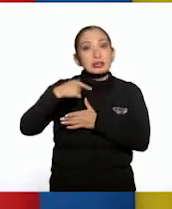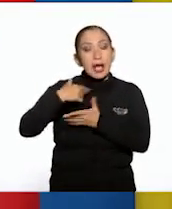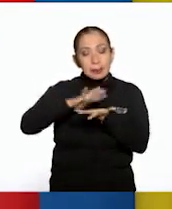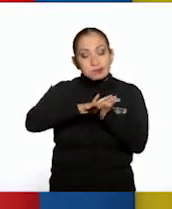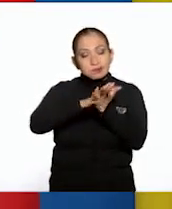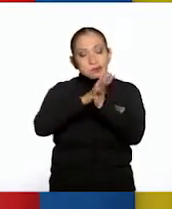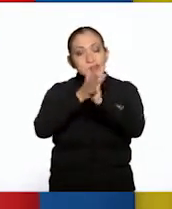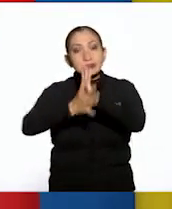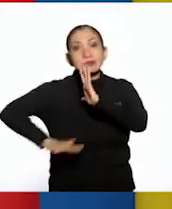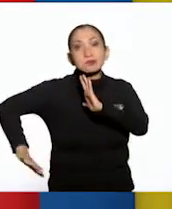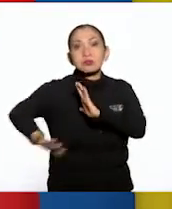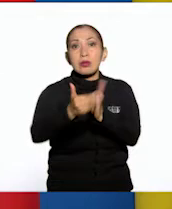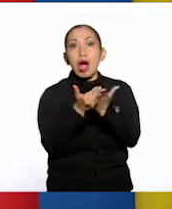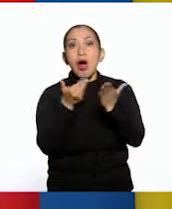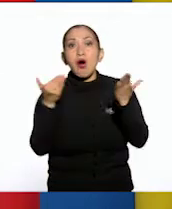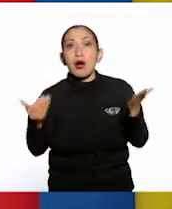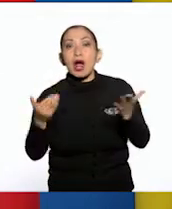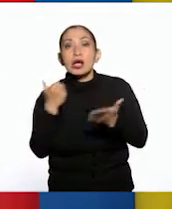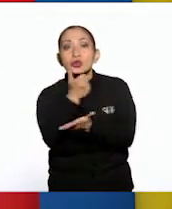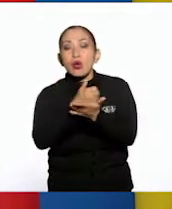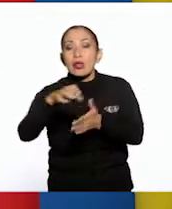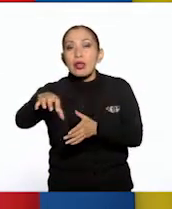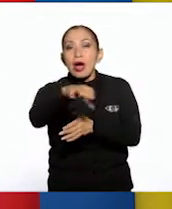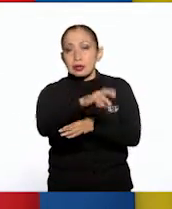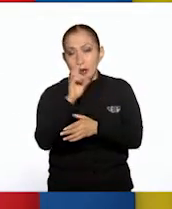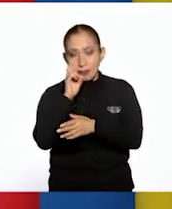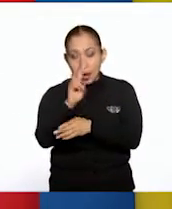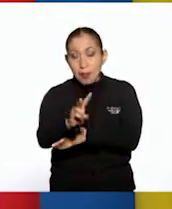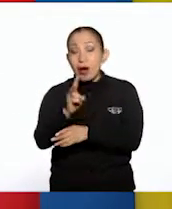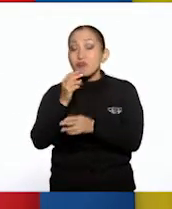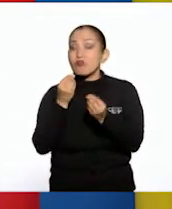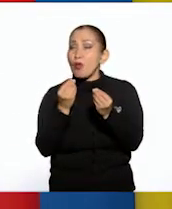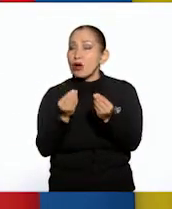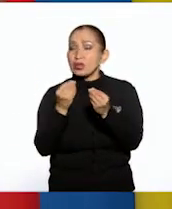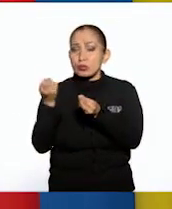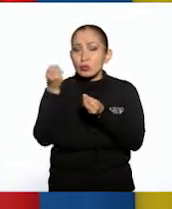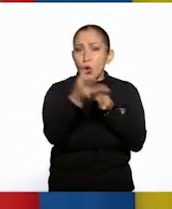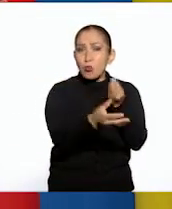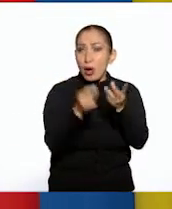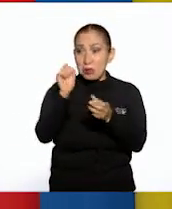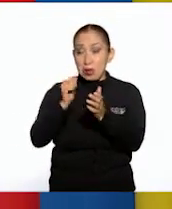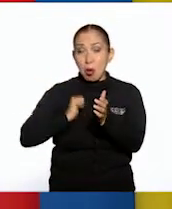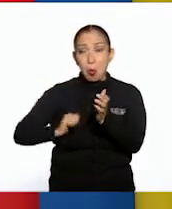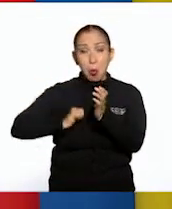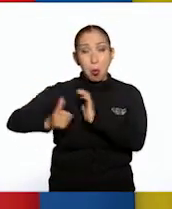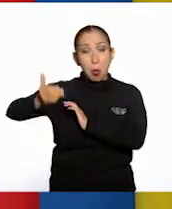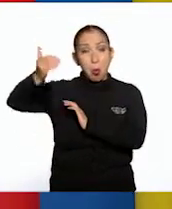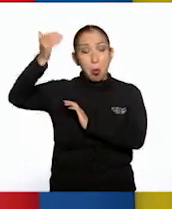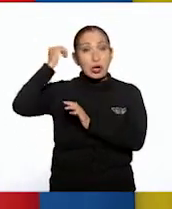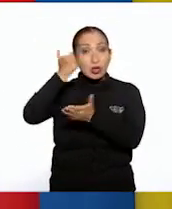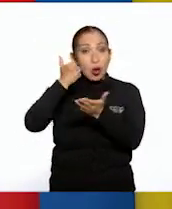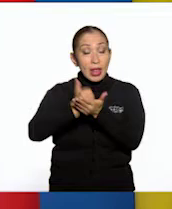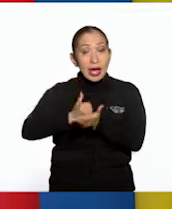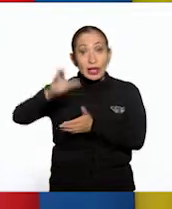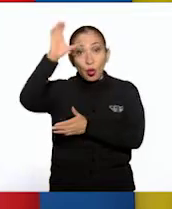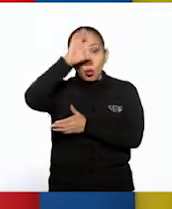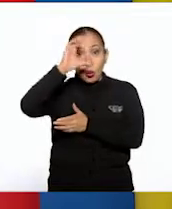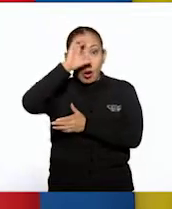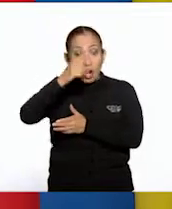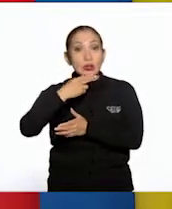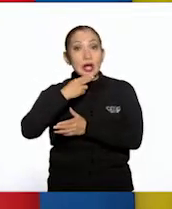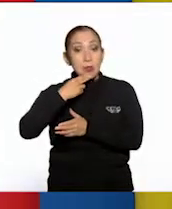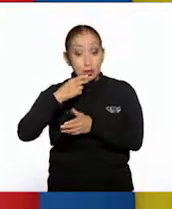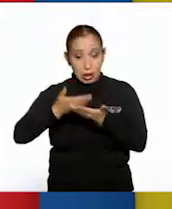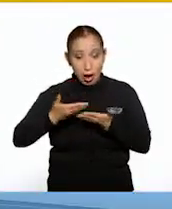conformado las sociedades de hoy en día. Y como veremos hoy, son muchos los aportes de estas antiguas civilizaciones que empleamos en nuestra